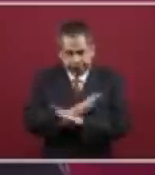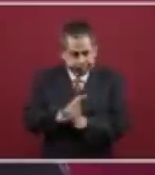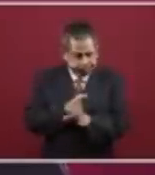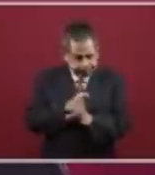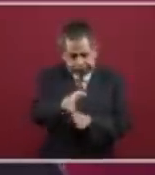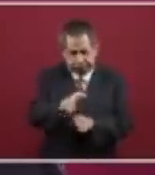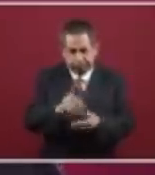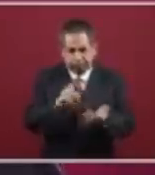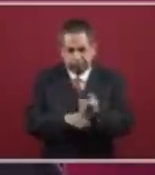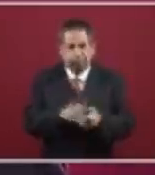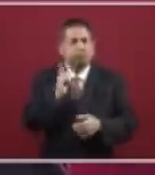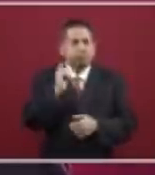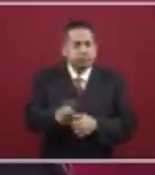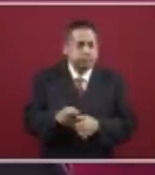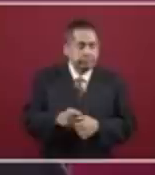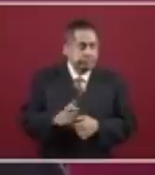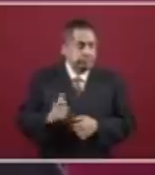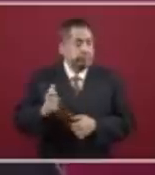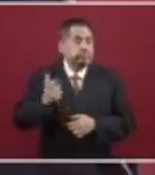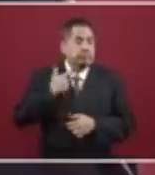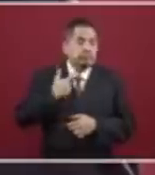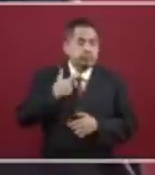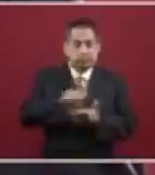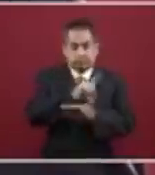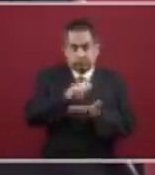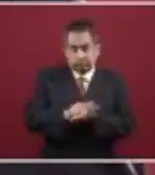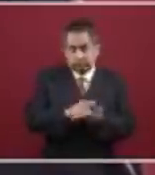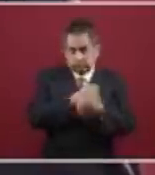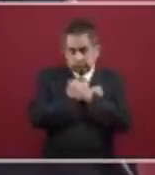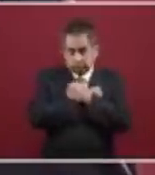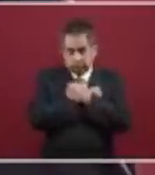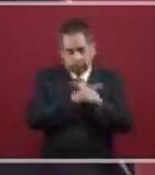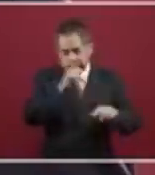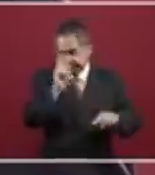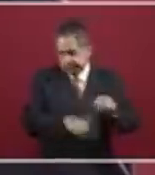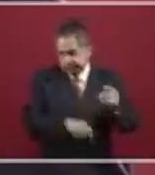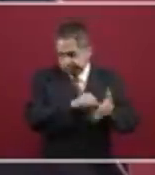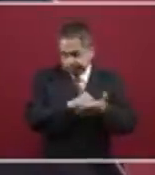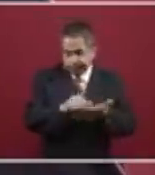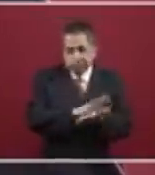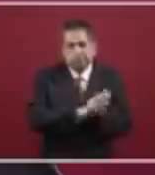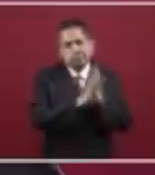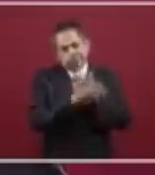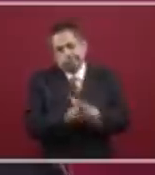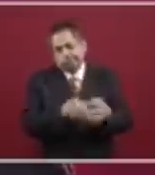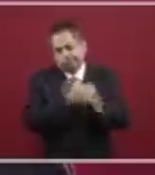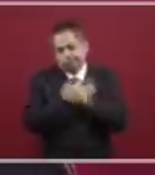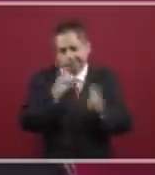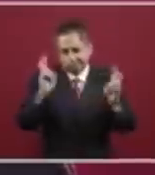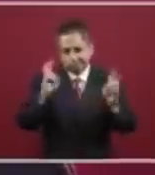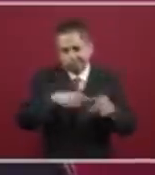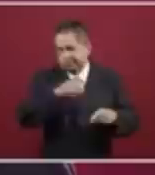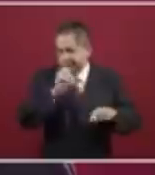de cancelar la mal llamada reforma educativa,